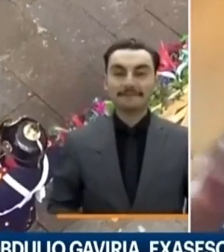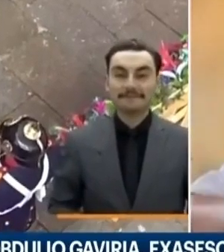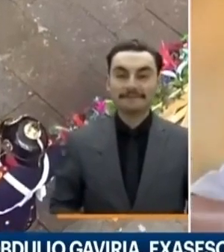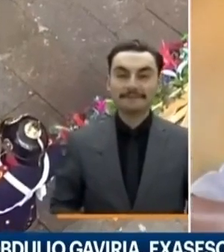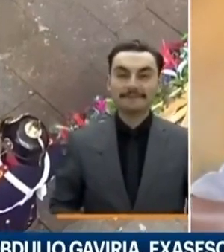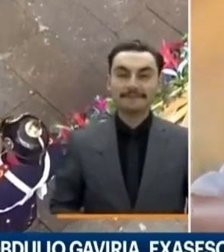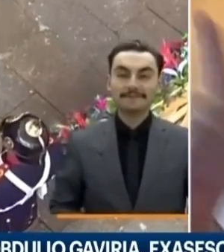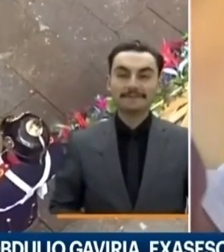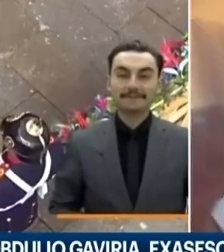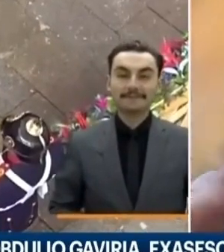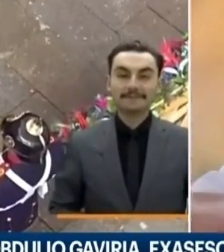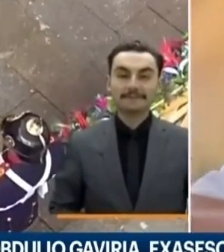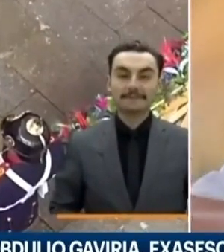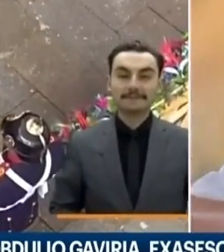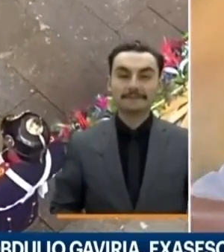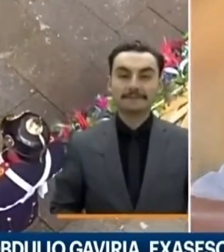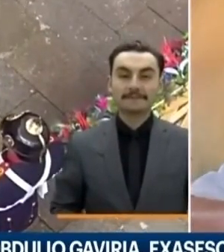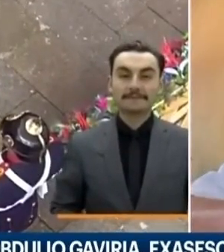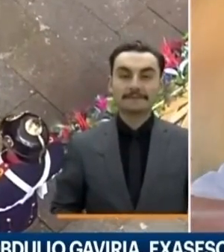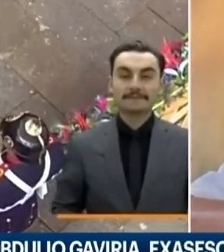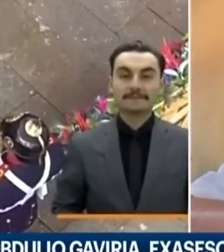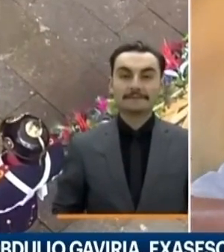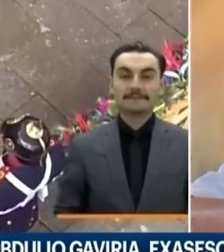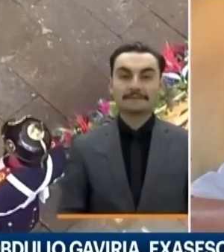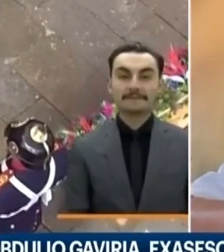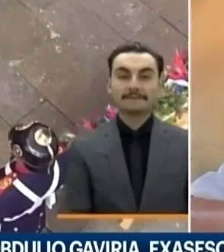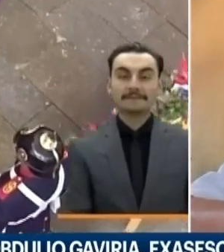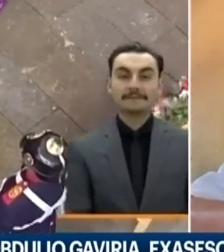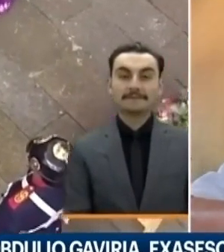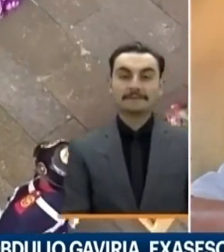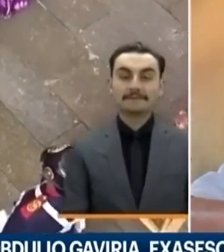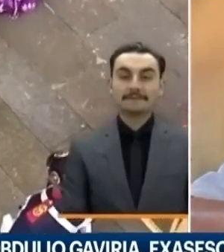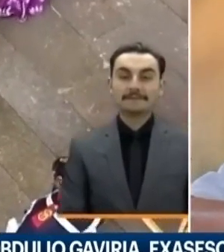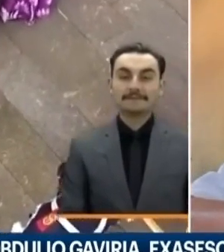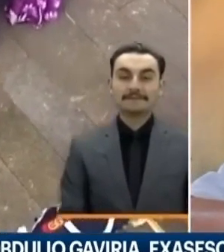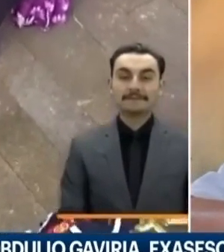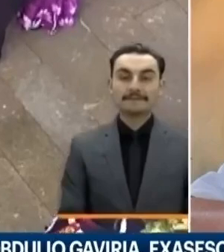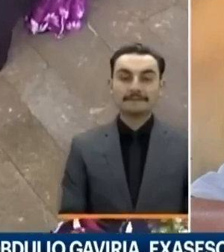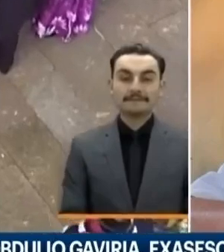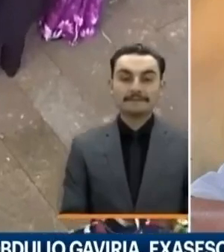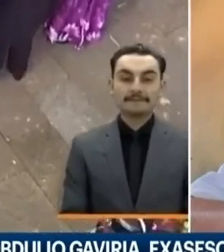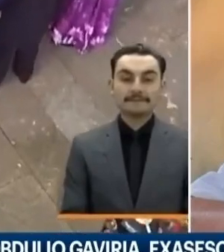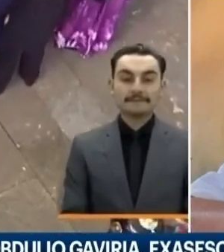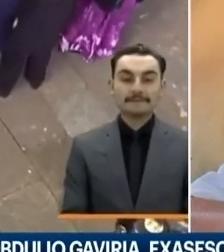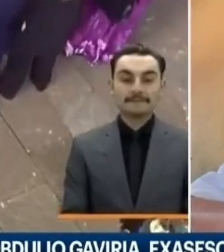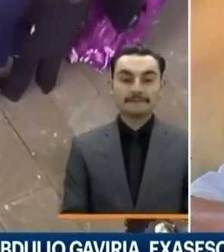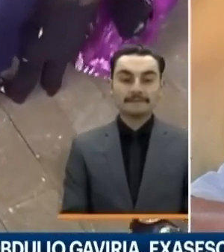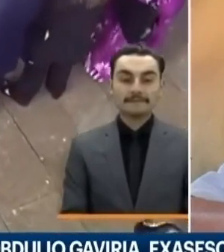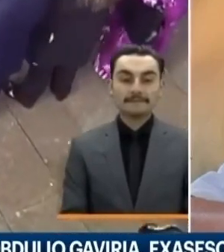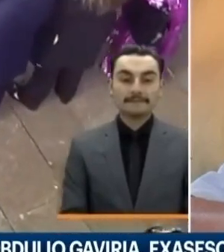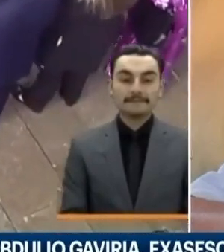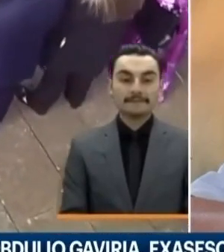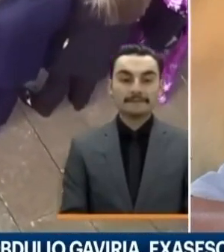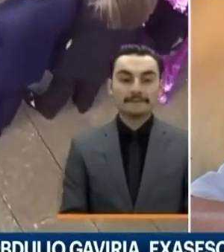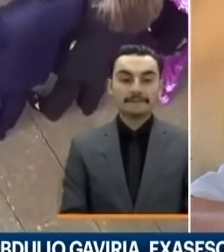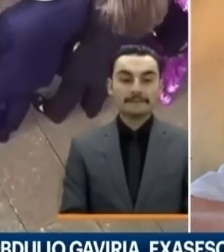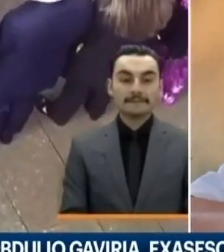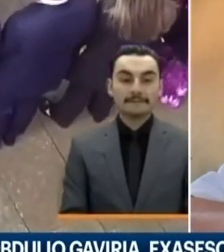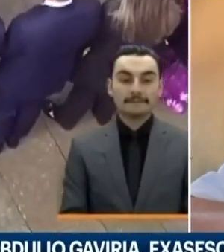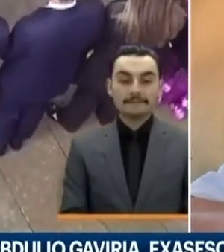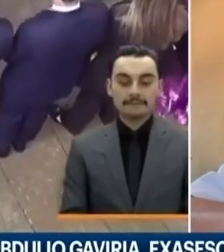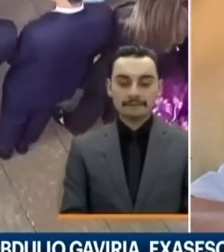país de institución. Vamos a demostrar que sí lo es. Esto es importante lo que usted está diciendo y voy a resaltar aquí el tema